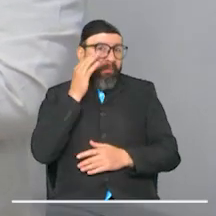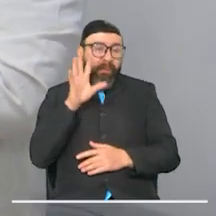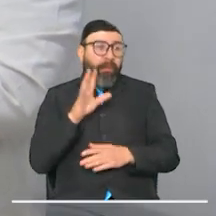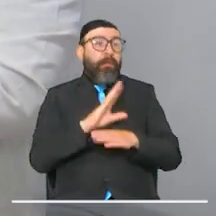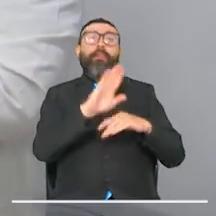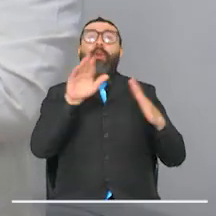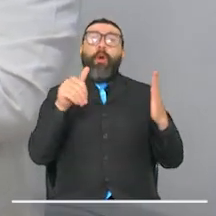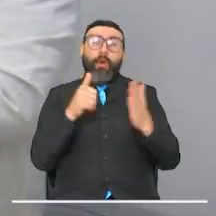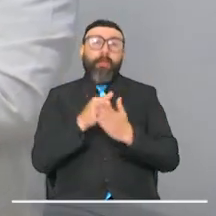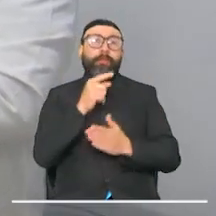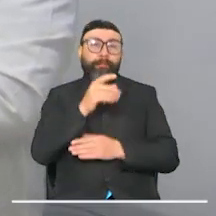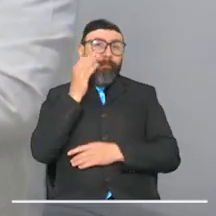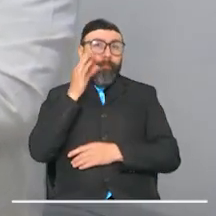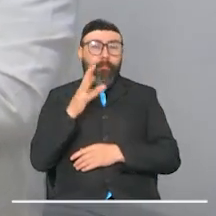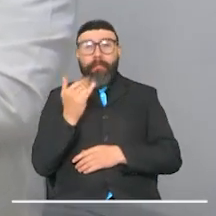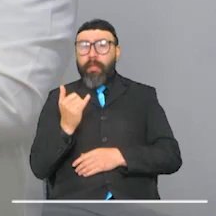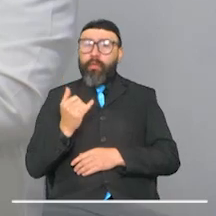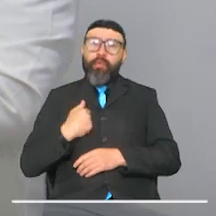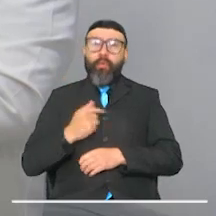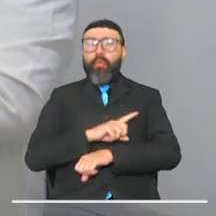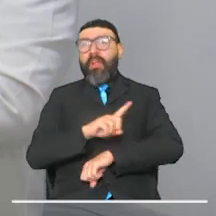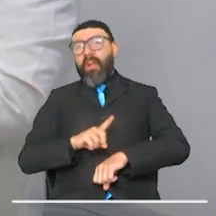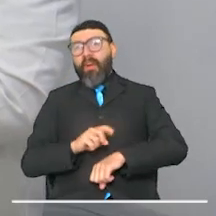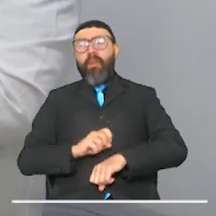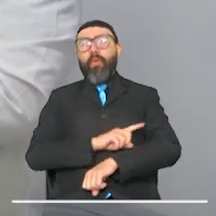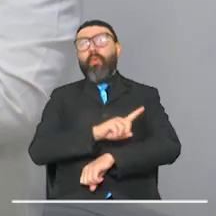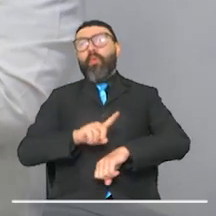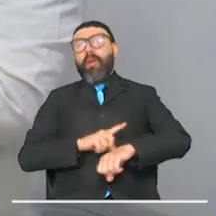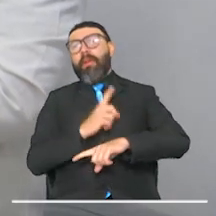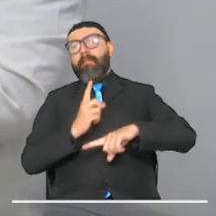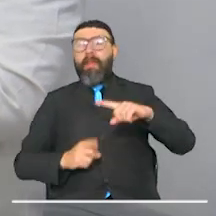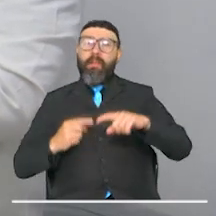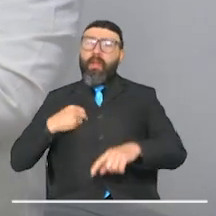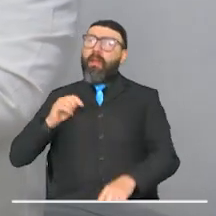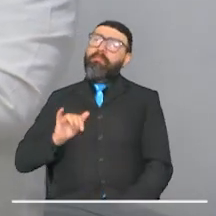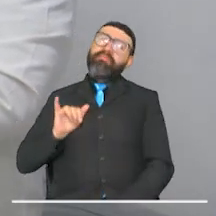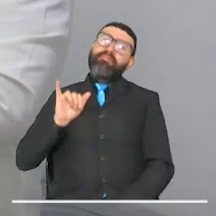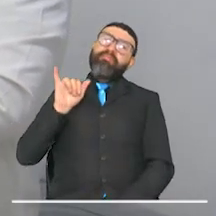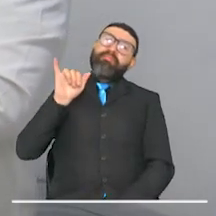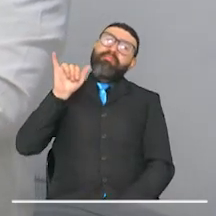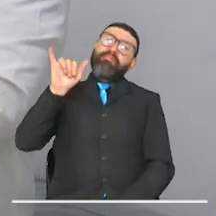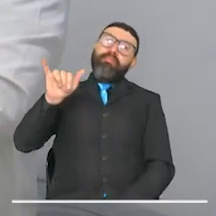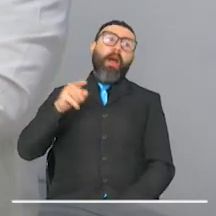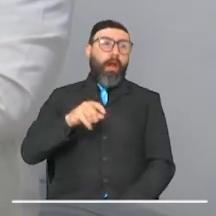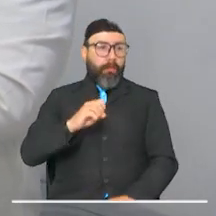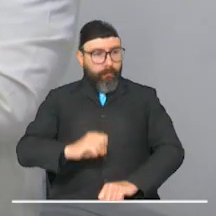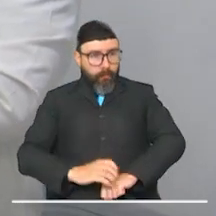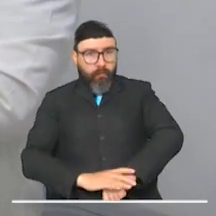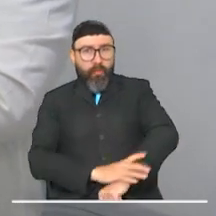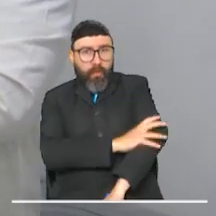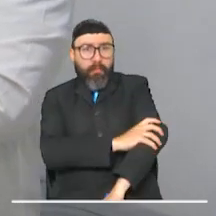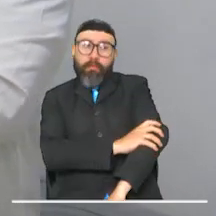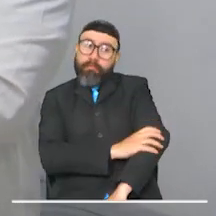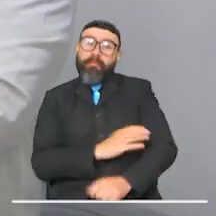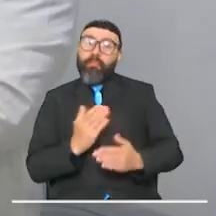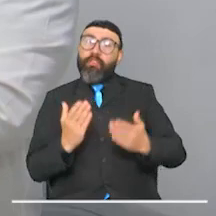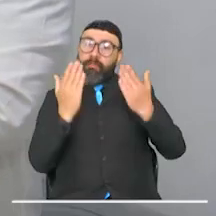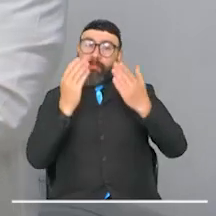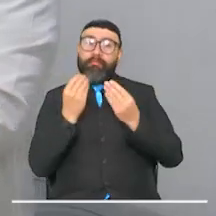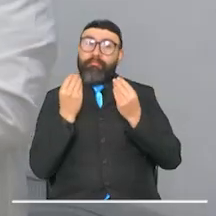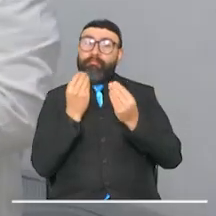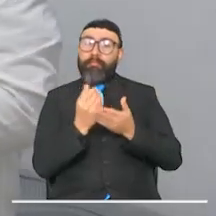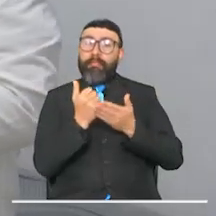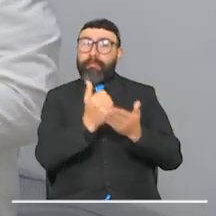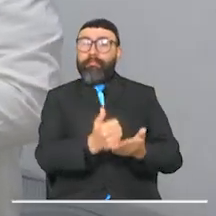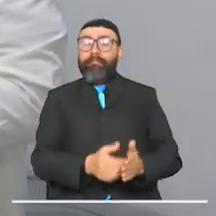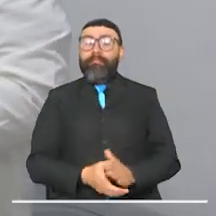En caso que viajemos más de una hora o de hora y media cuando tomemos un avión el uso de medias profilácticas importantes bien Eso